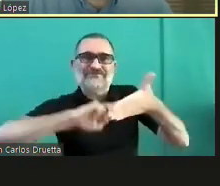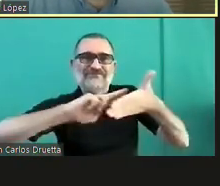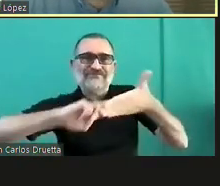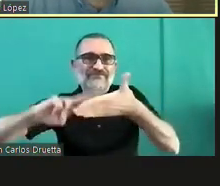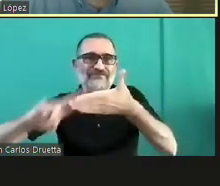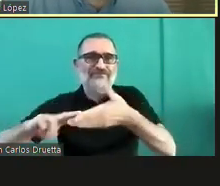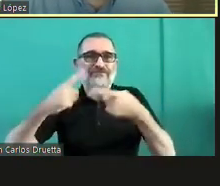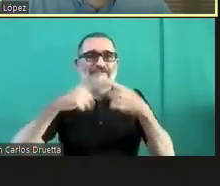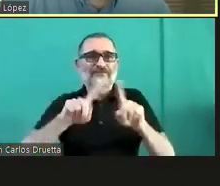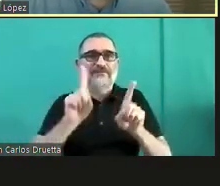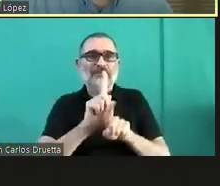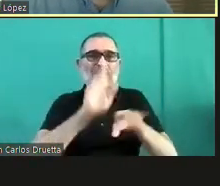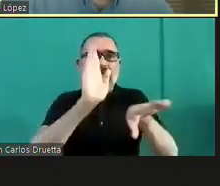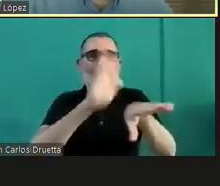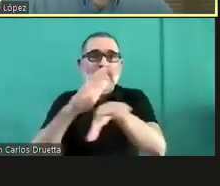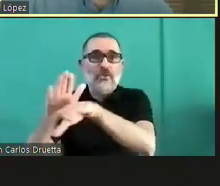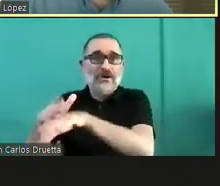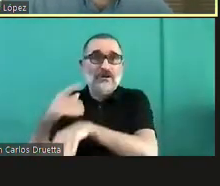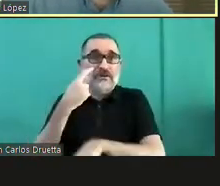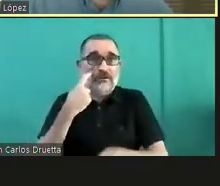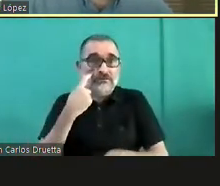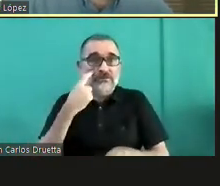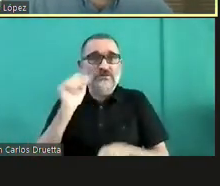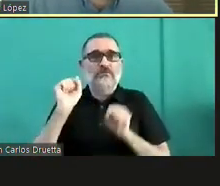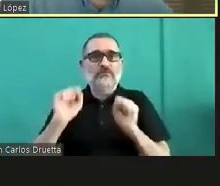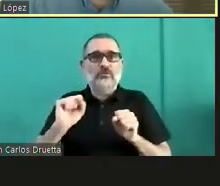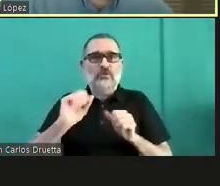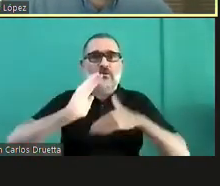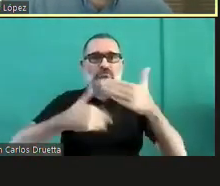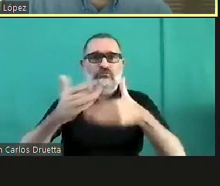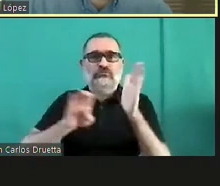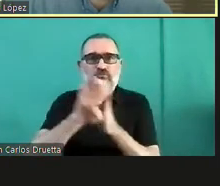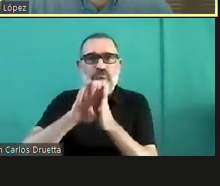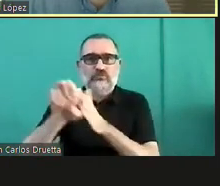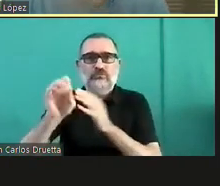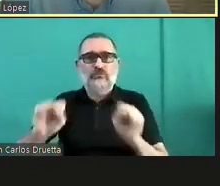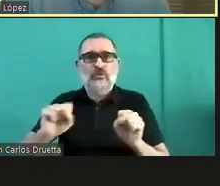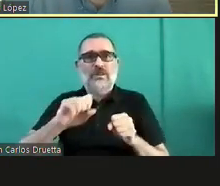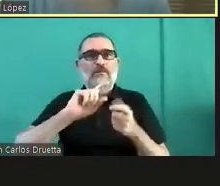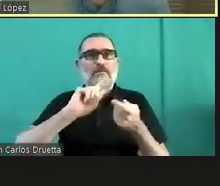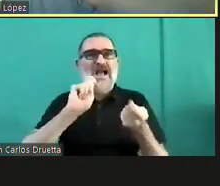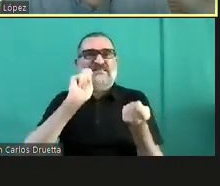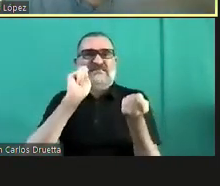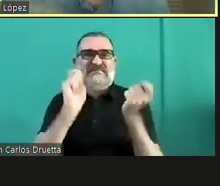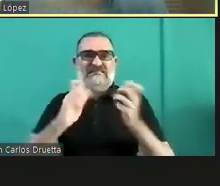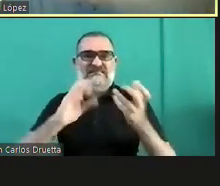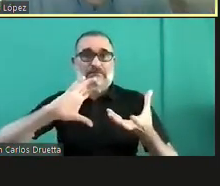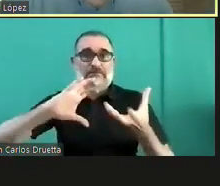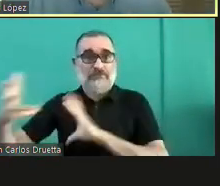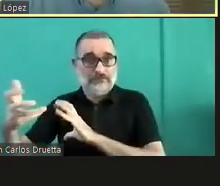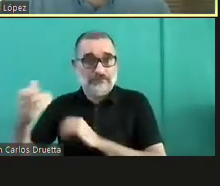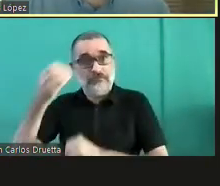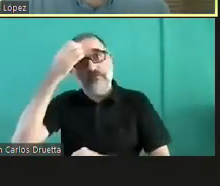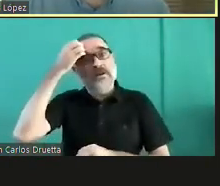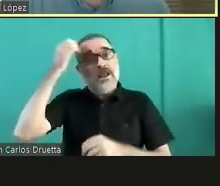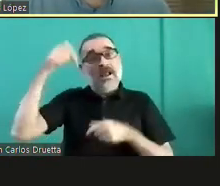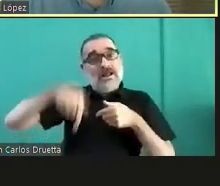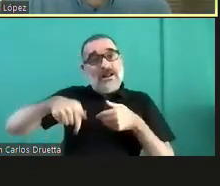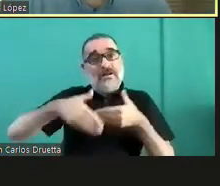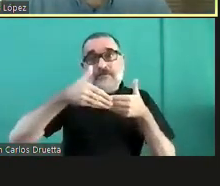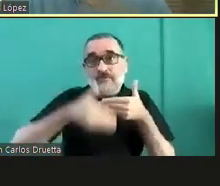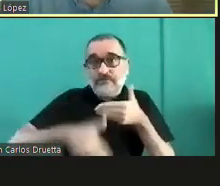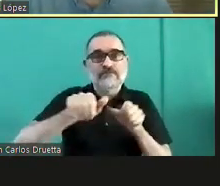mundo como en méxico se había disminuido desde el 2005 pero se había quedado detenido en los cambios legislativos